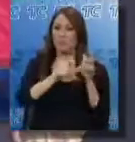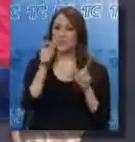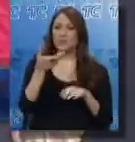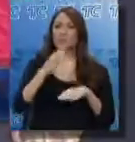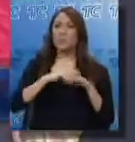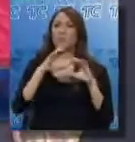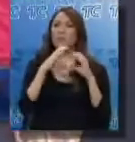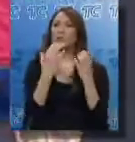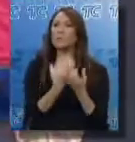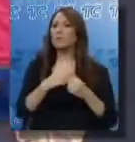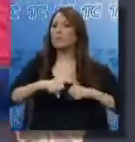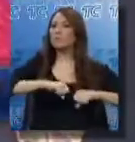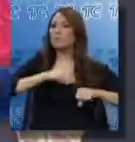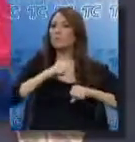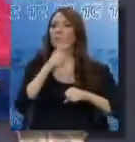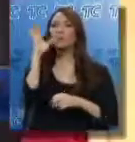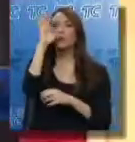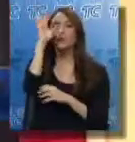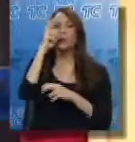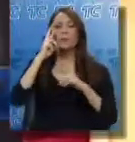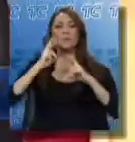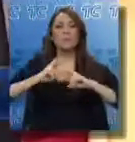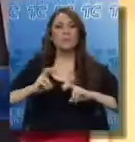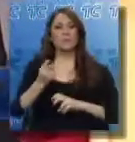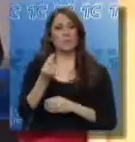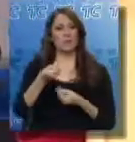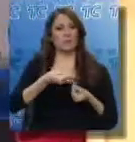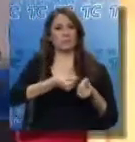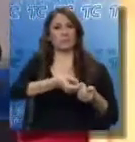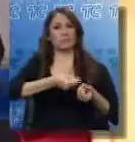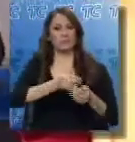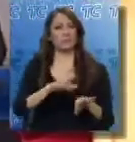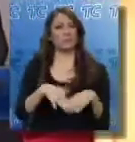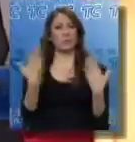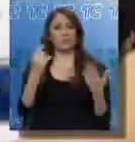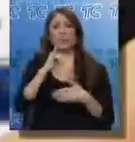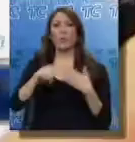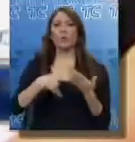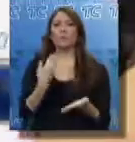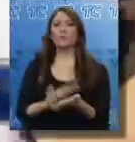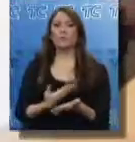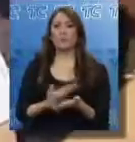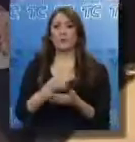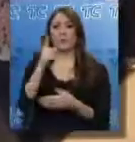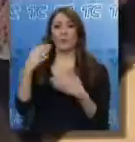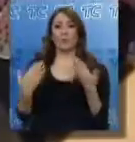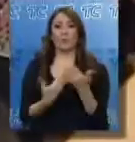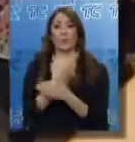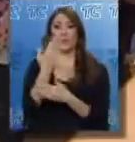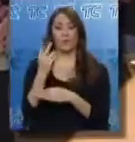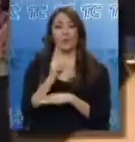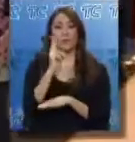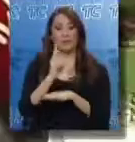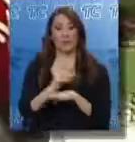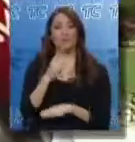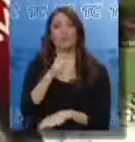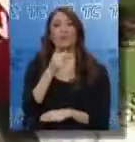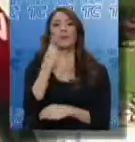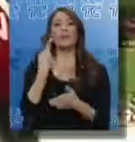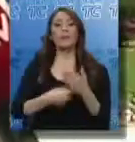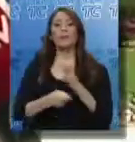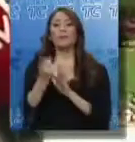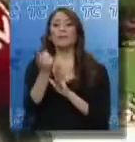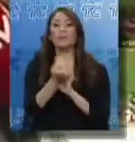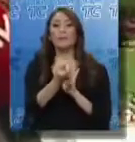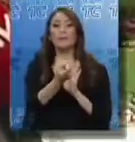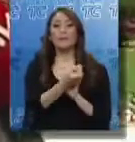la comisión gestora encargada de la búsqueda de investigadores y docentes, algo que fue justificado por el nuevo rector interino. Se ha hecho una selección de los